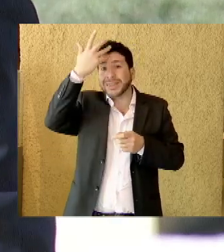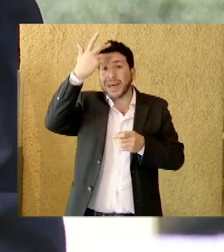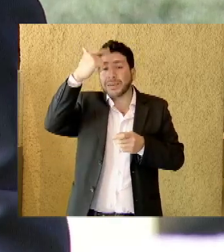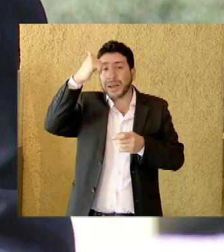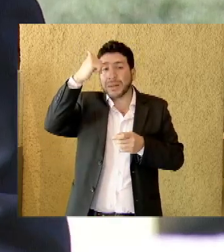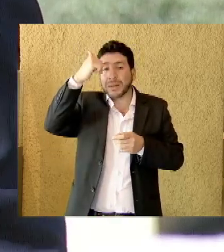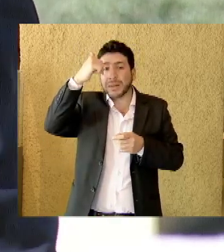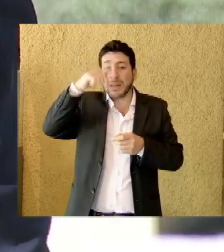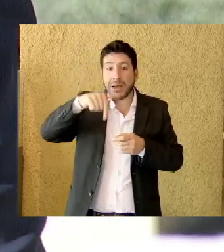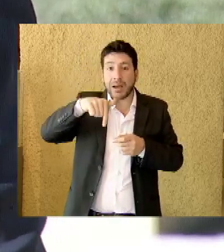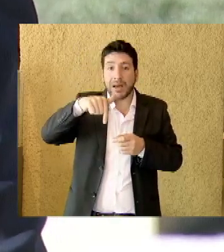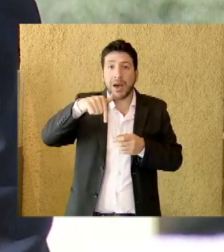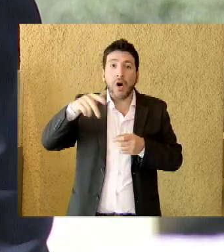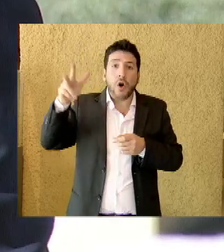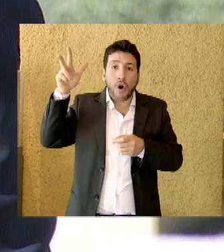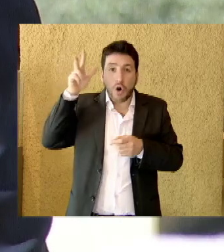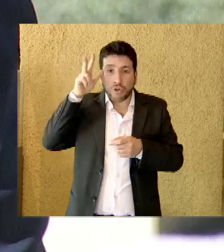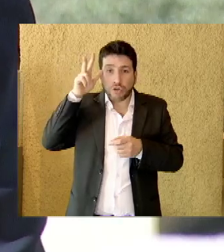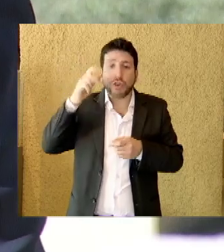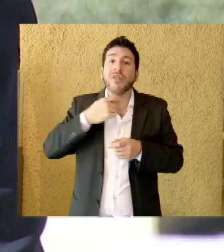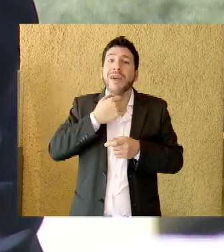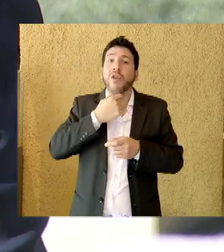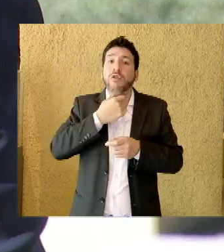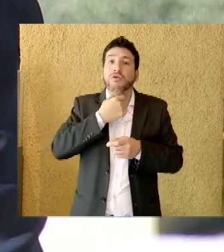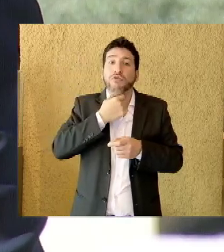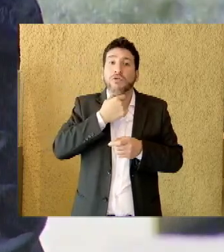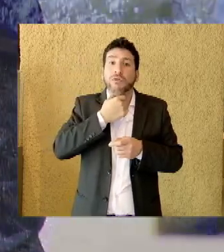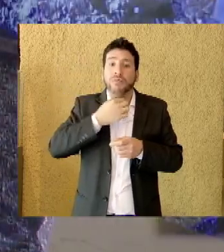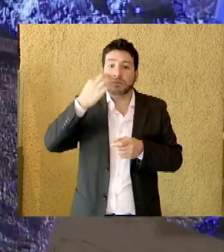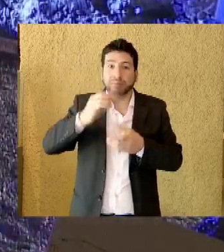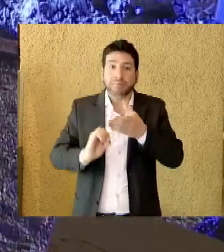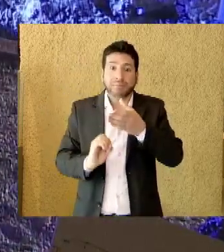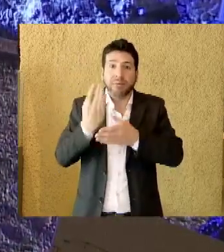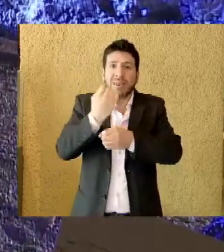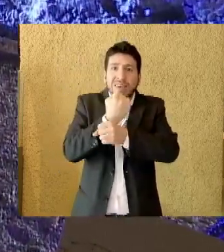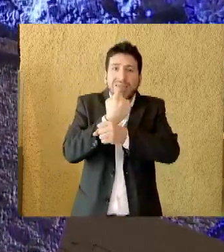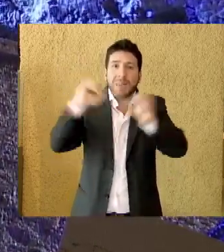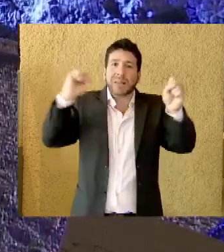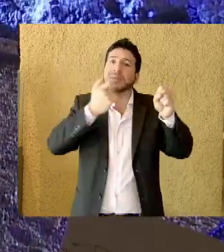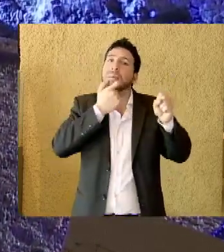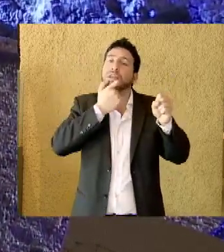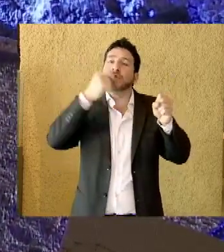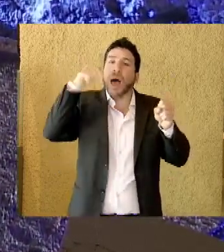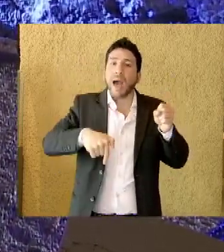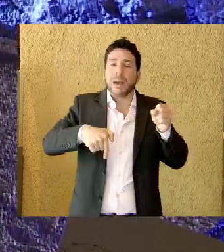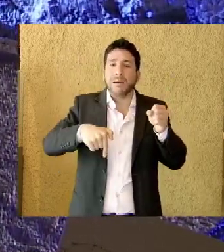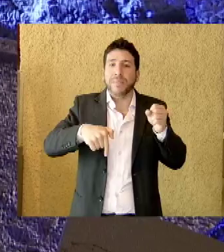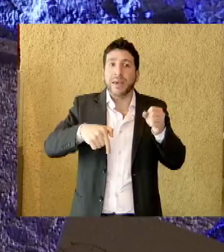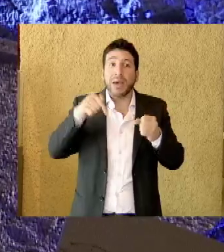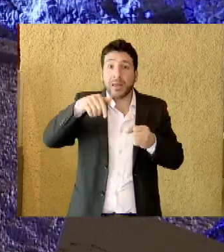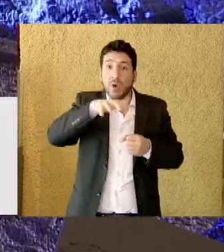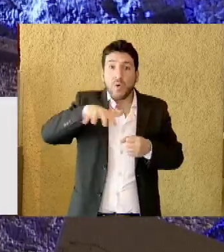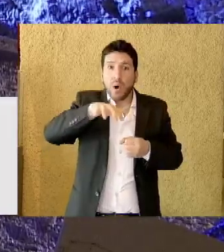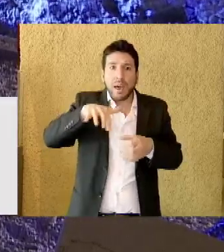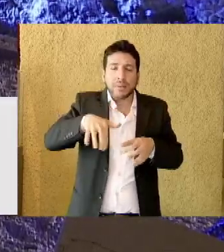va a lograr que el 8 de agosto se jure en Mendoza la independencia. Es decir, estamos en un lugar realmente